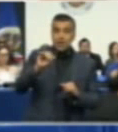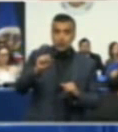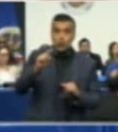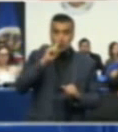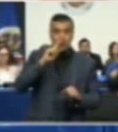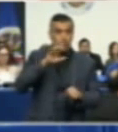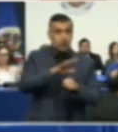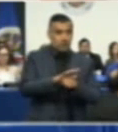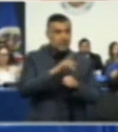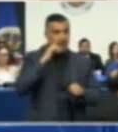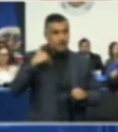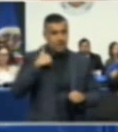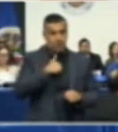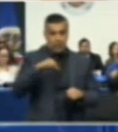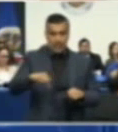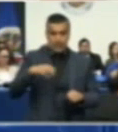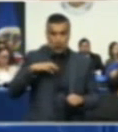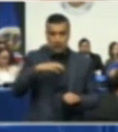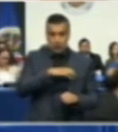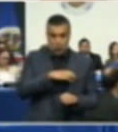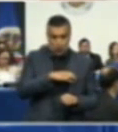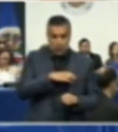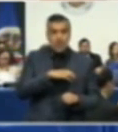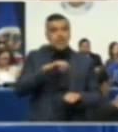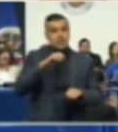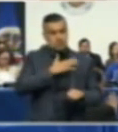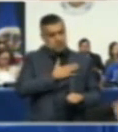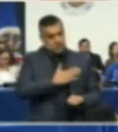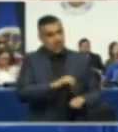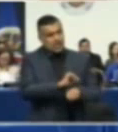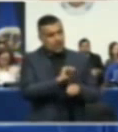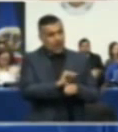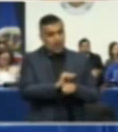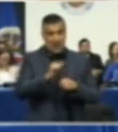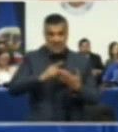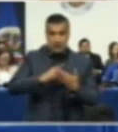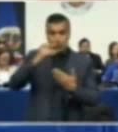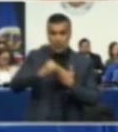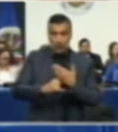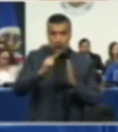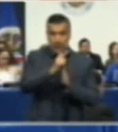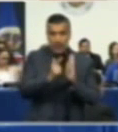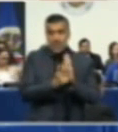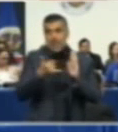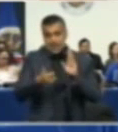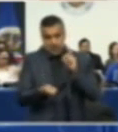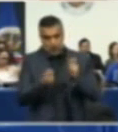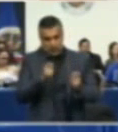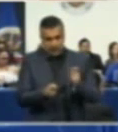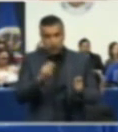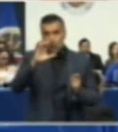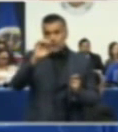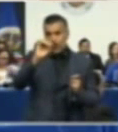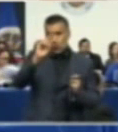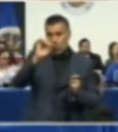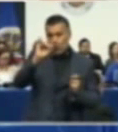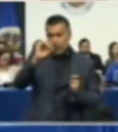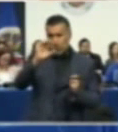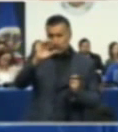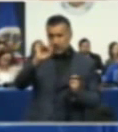el compromiso como miembro de esta comisión, trabajar para que este proyecto de ley de modificación del Código